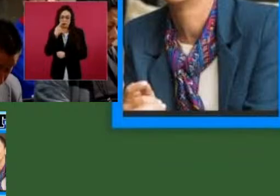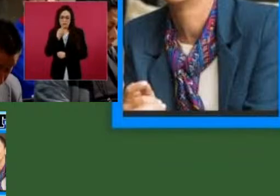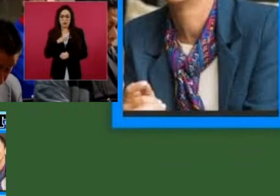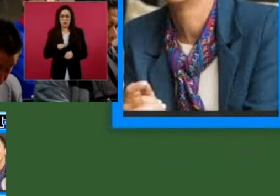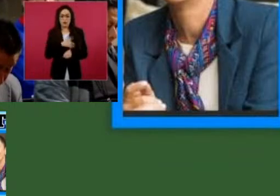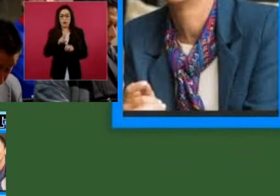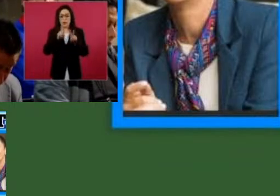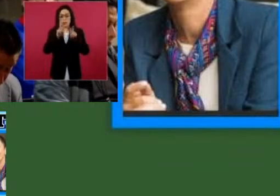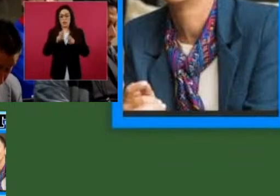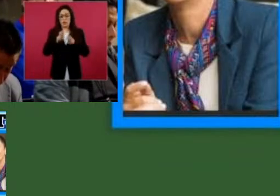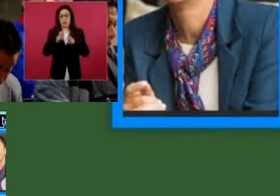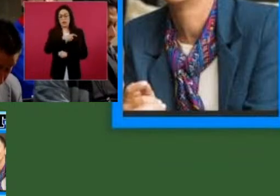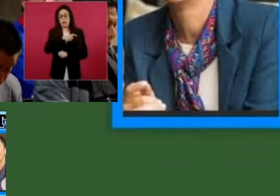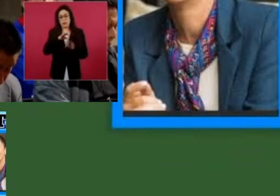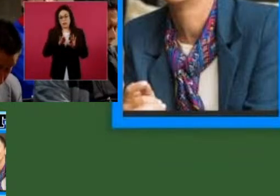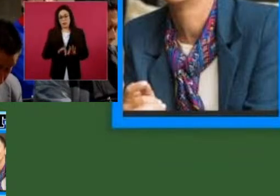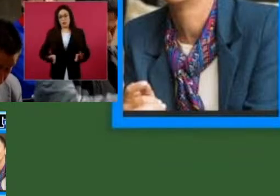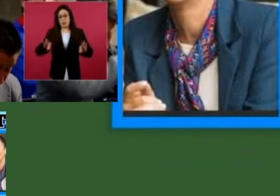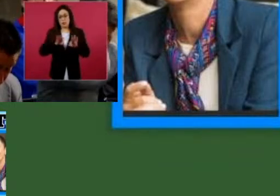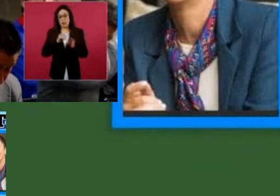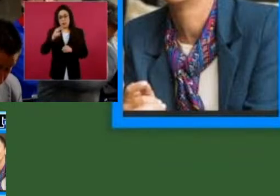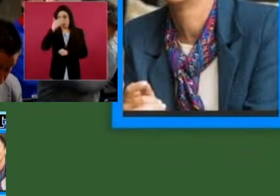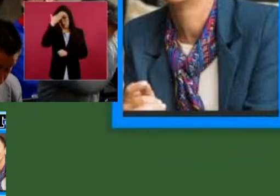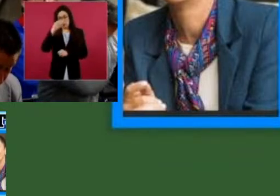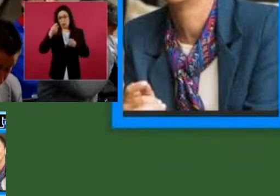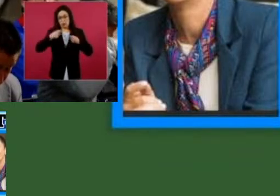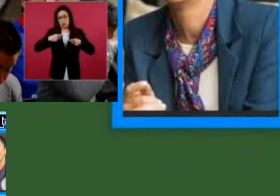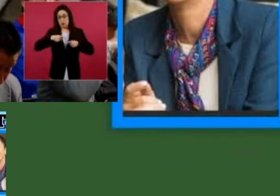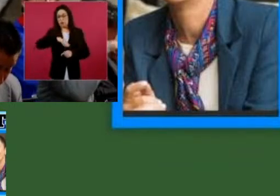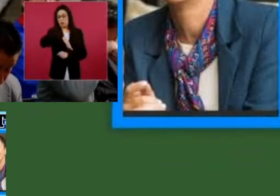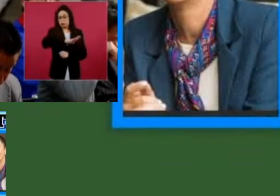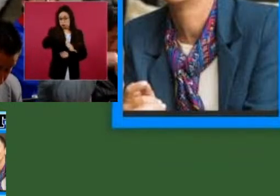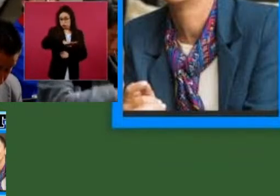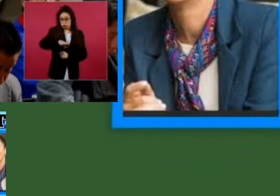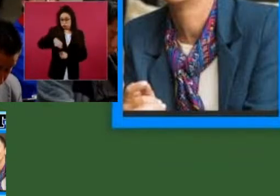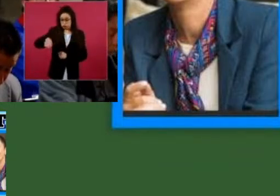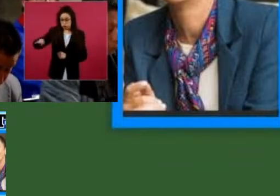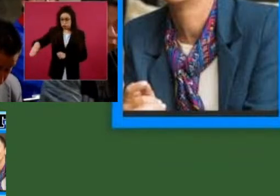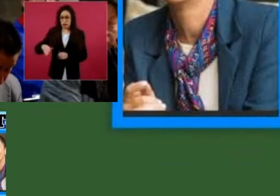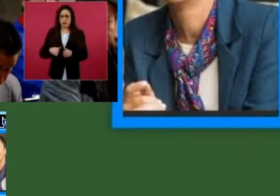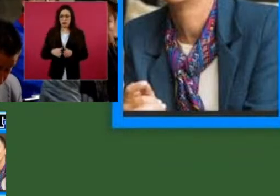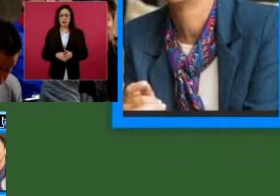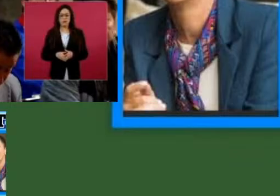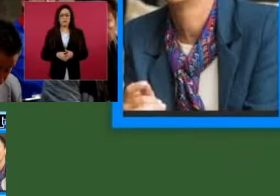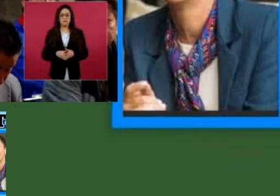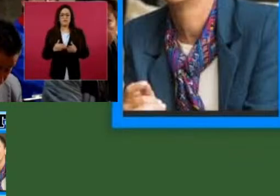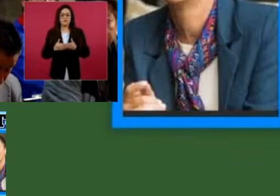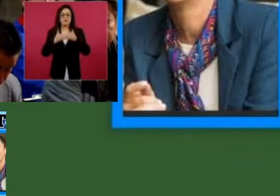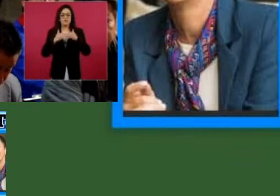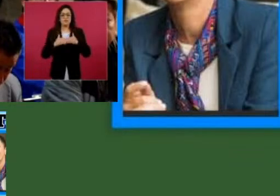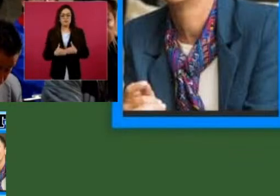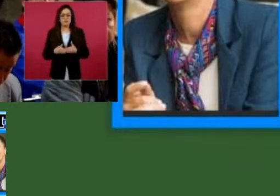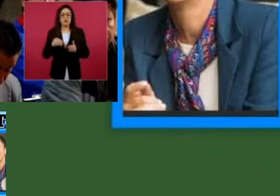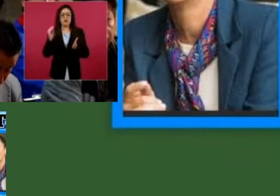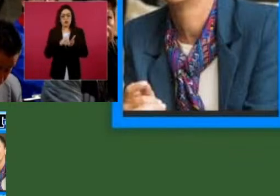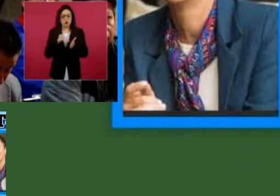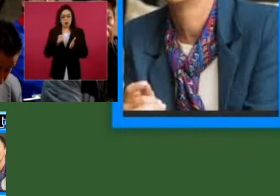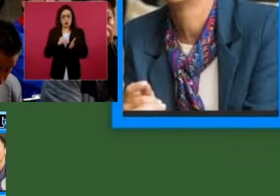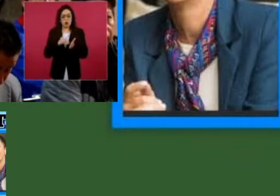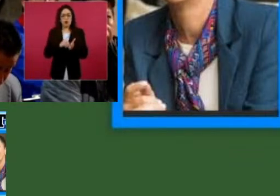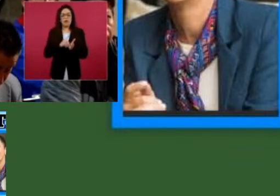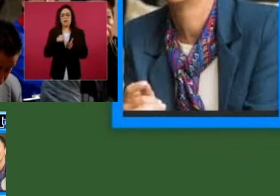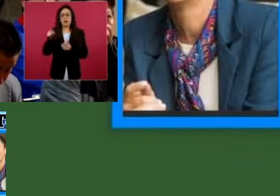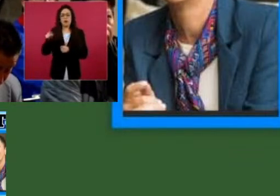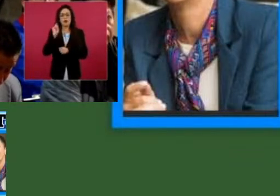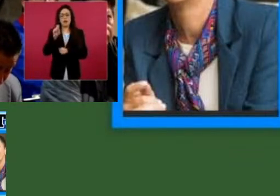presidente, y usted sabe que mucha gente ha estado muriendo. Por otro lado, los rebúes aparecen activos todavía en la página de